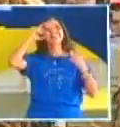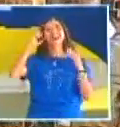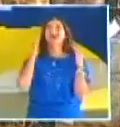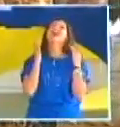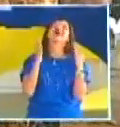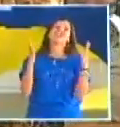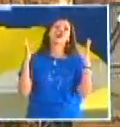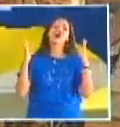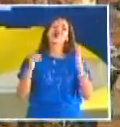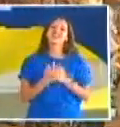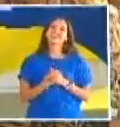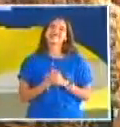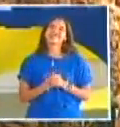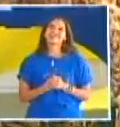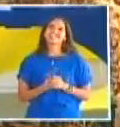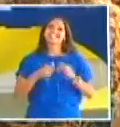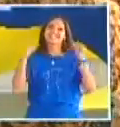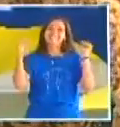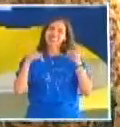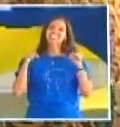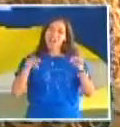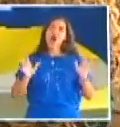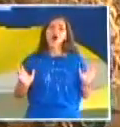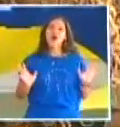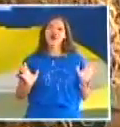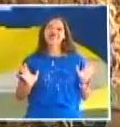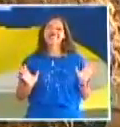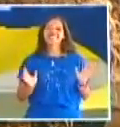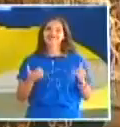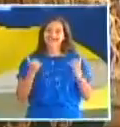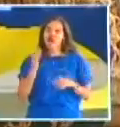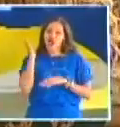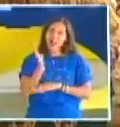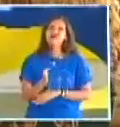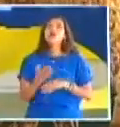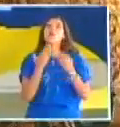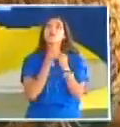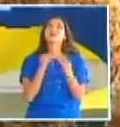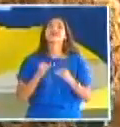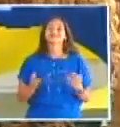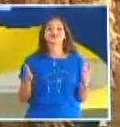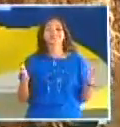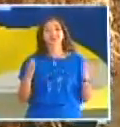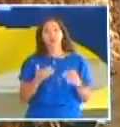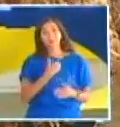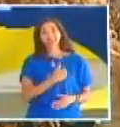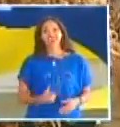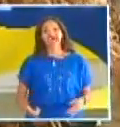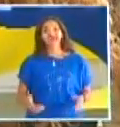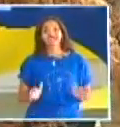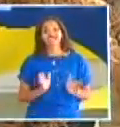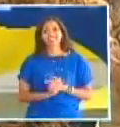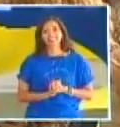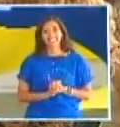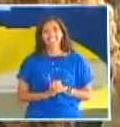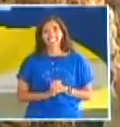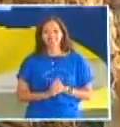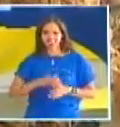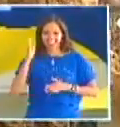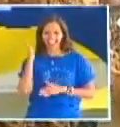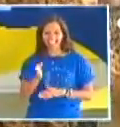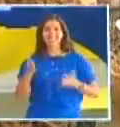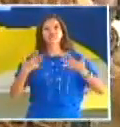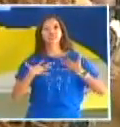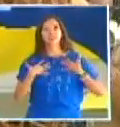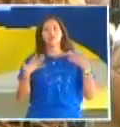que hoy a esos imbéciles, discúlpeme la expresión, presidente, se les ocurrió